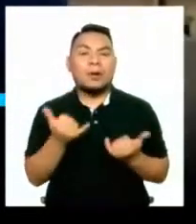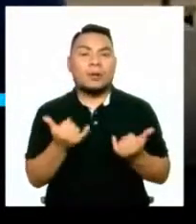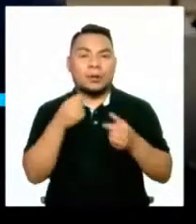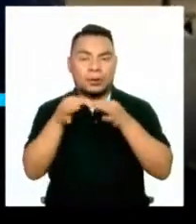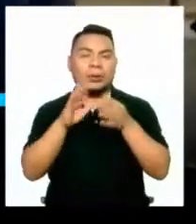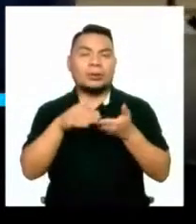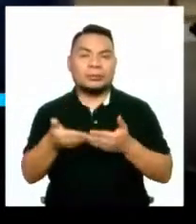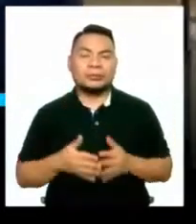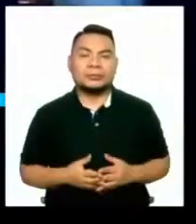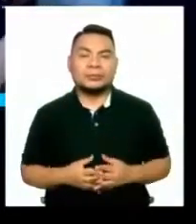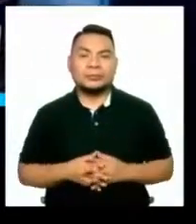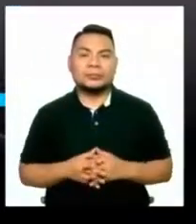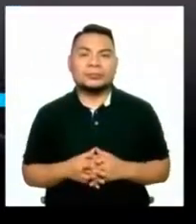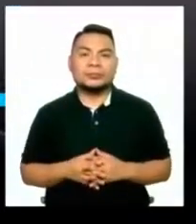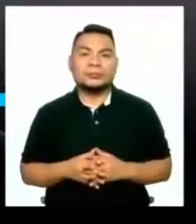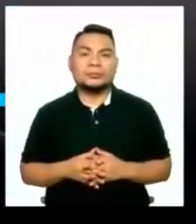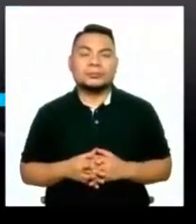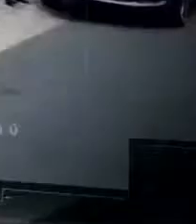todos los detalles.